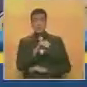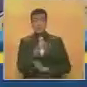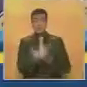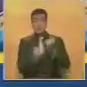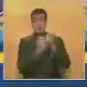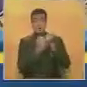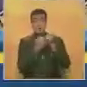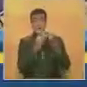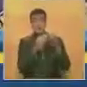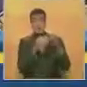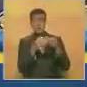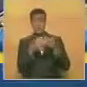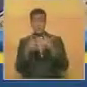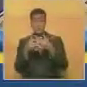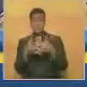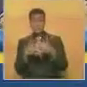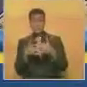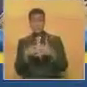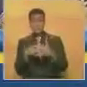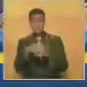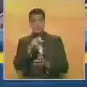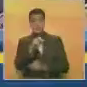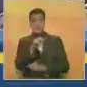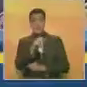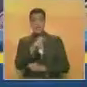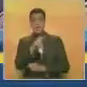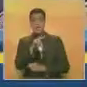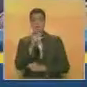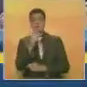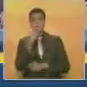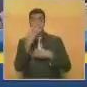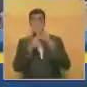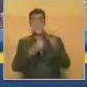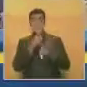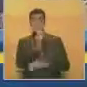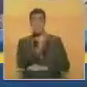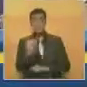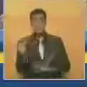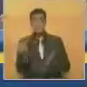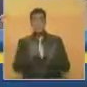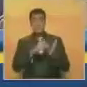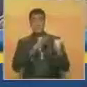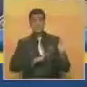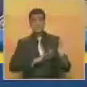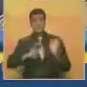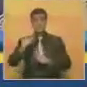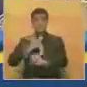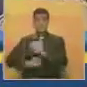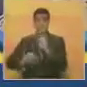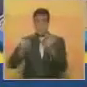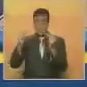por todos los gremios empresariales. Noel Álvarez también informa que el próximo sábado participarán en la marcha contra las